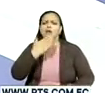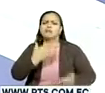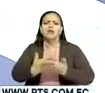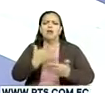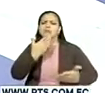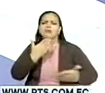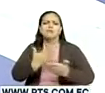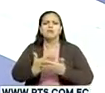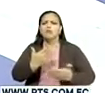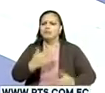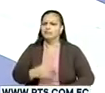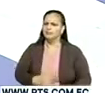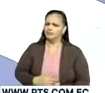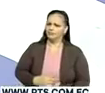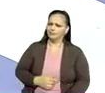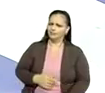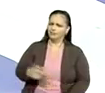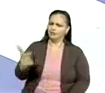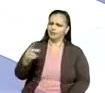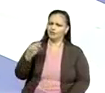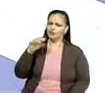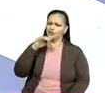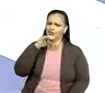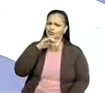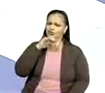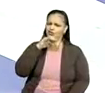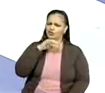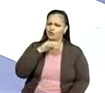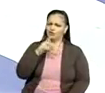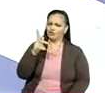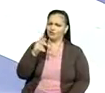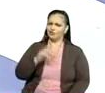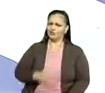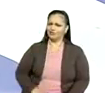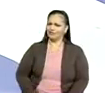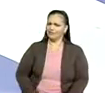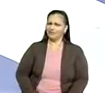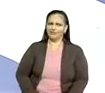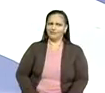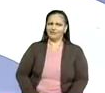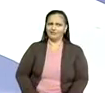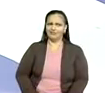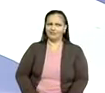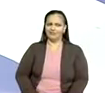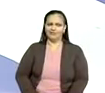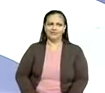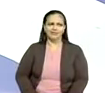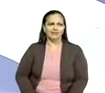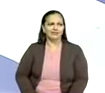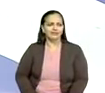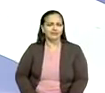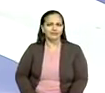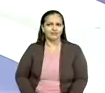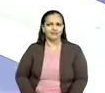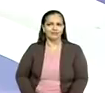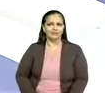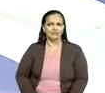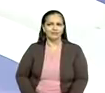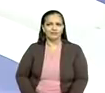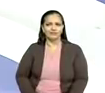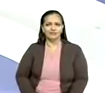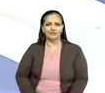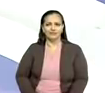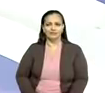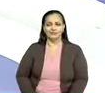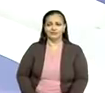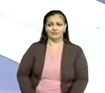avergüenzan que en mi nivel apenas social usted me ponga eso. ¡Gracias, Paco, Dios mío! No me avergüence con mis